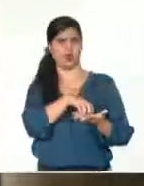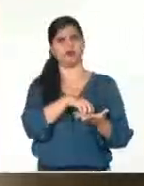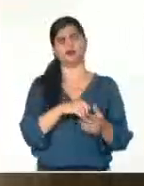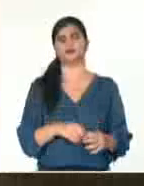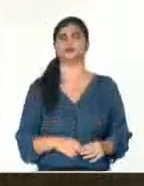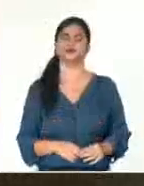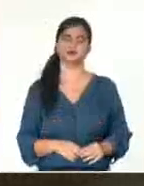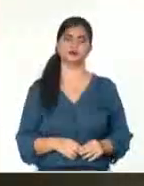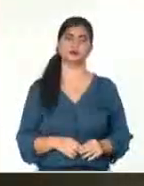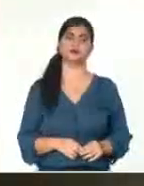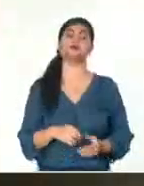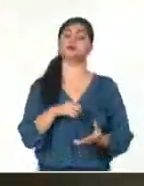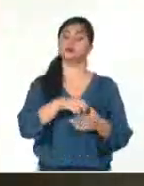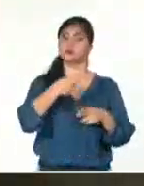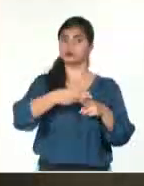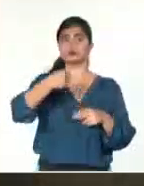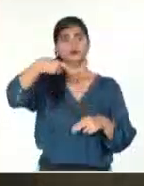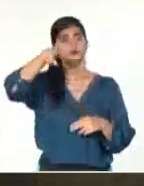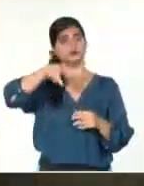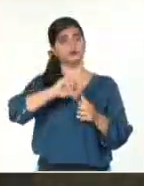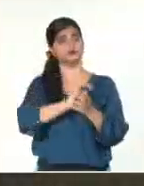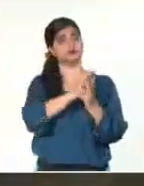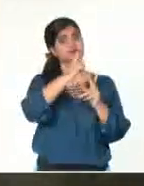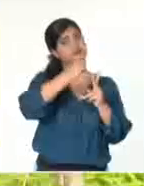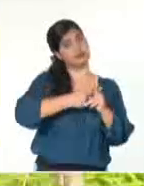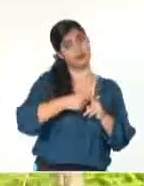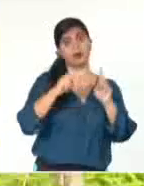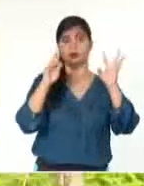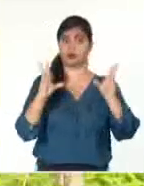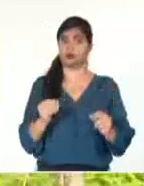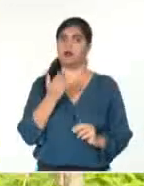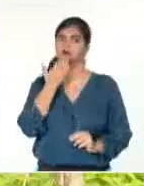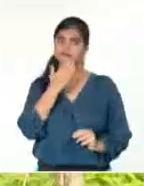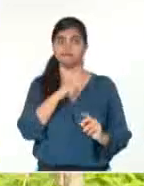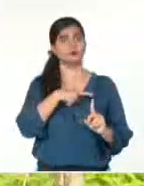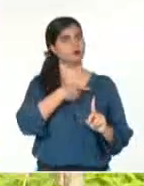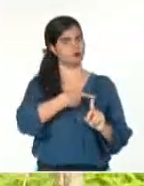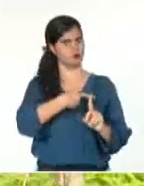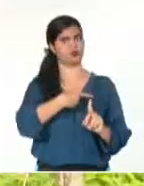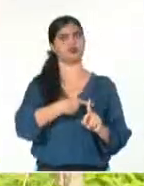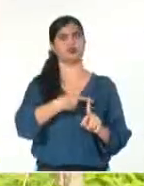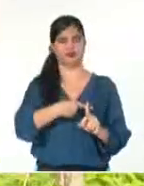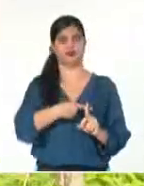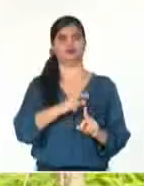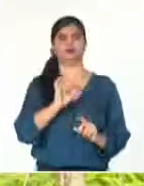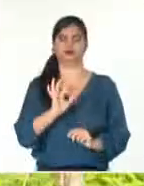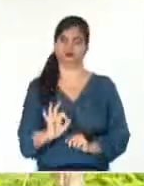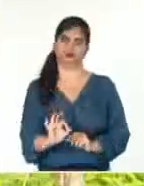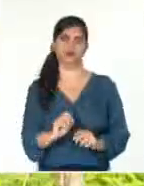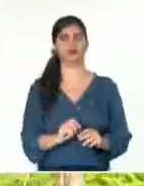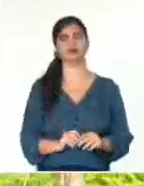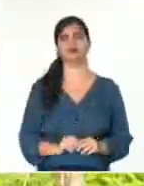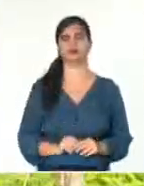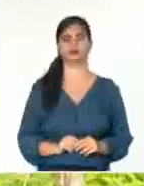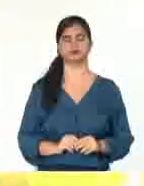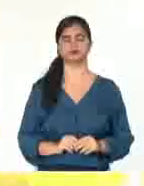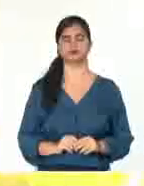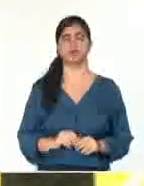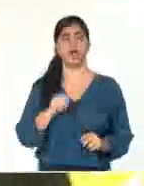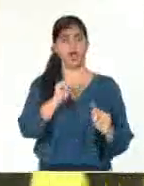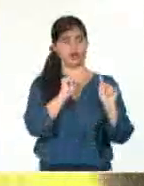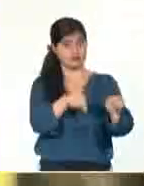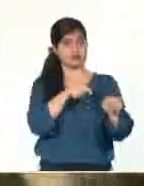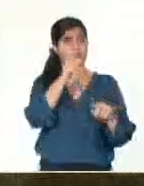de Mayo es de las que aporta los buenos resultados de la granja bufalina Victoria de Girón, donde obtienen sementales machos para